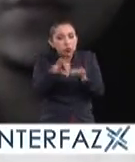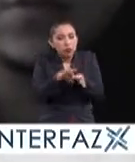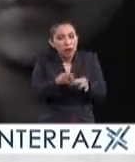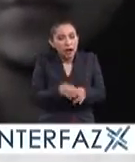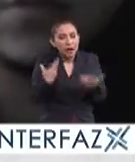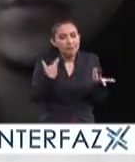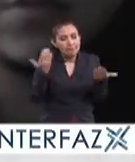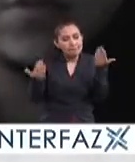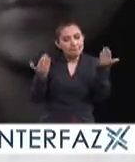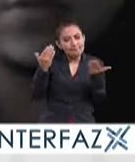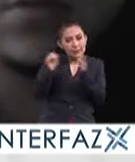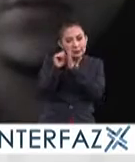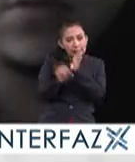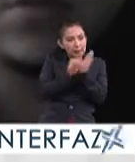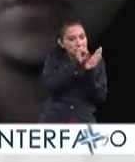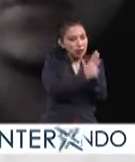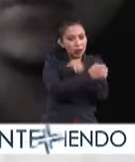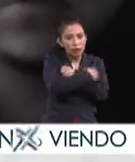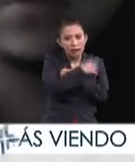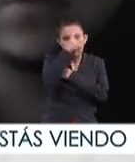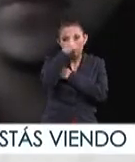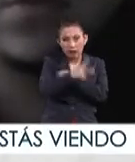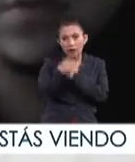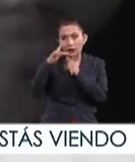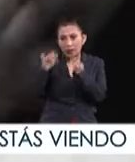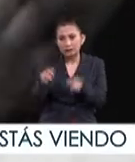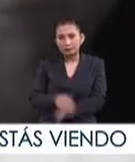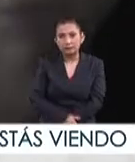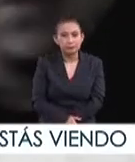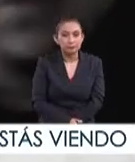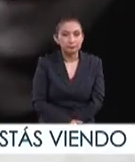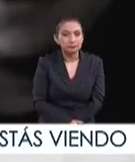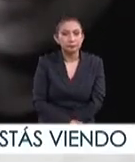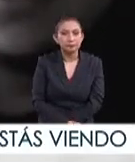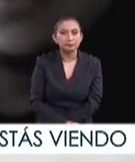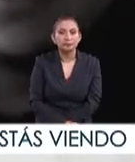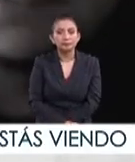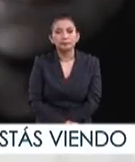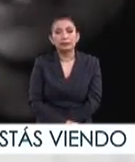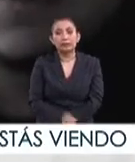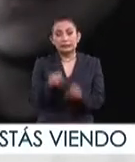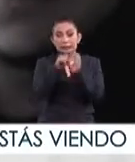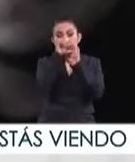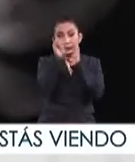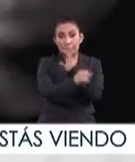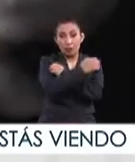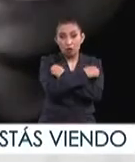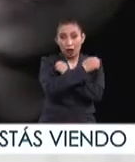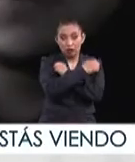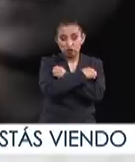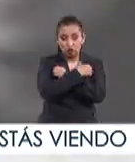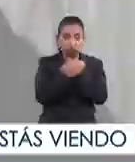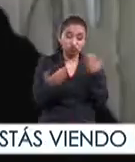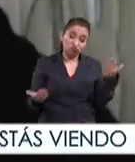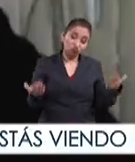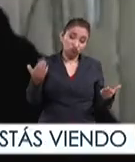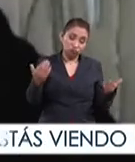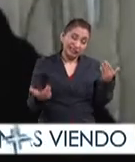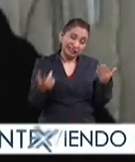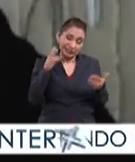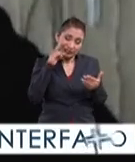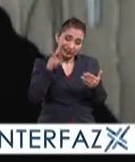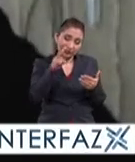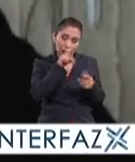y se comparan los sistemas educativos en México y en Francia? Bueno, los sistemas educativos sí son un